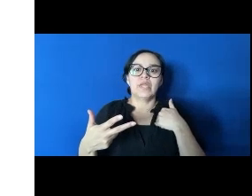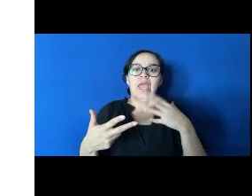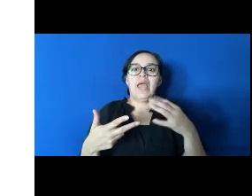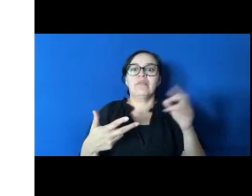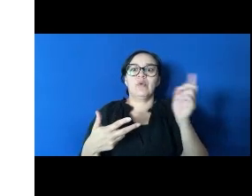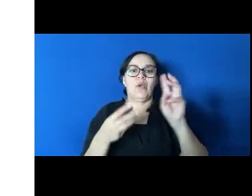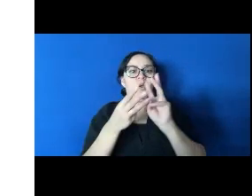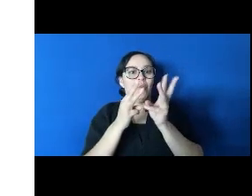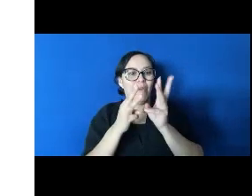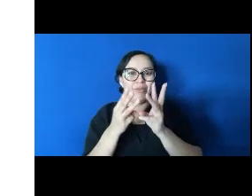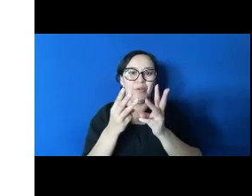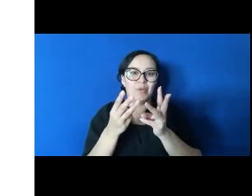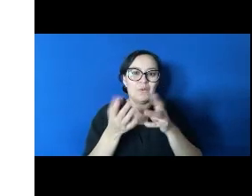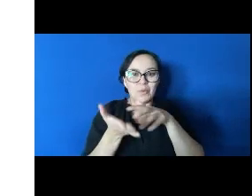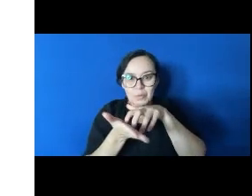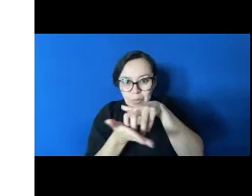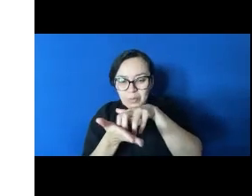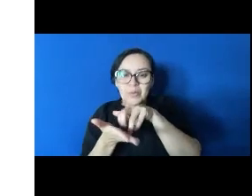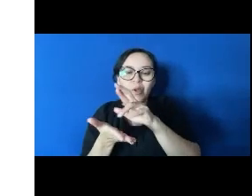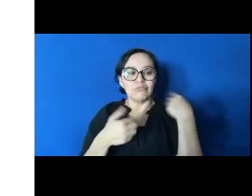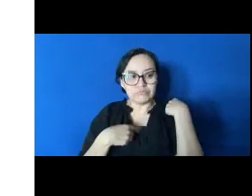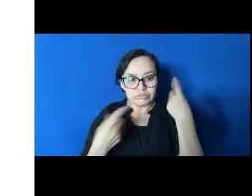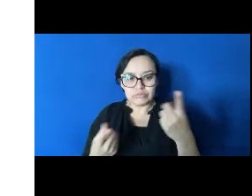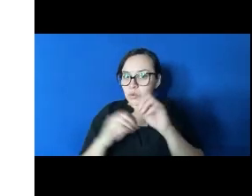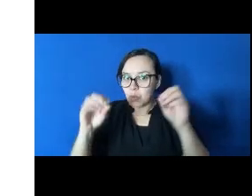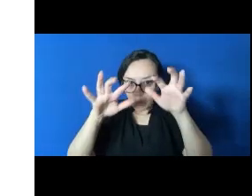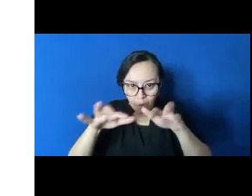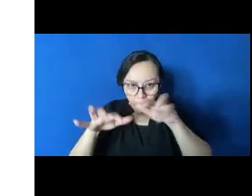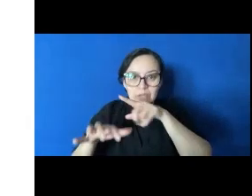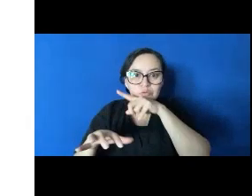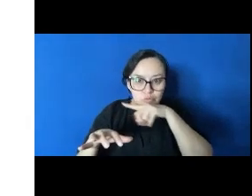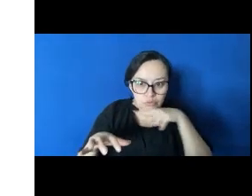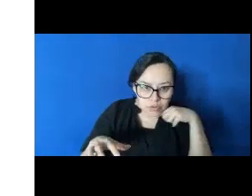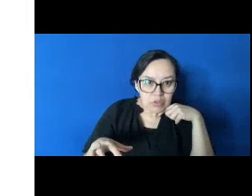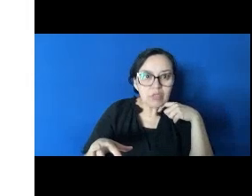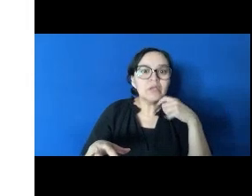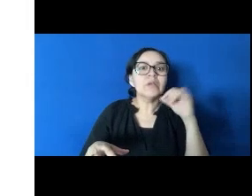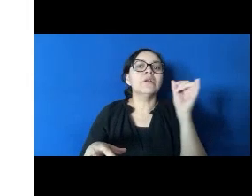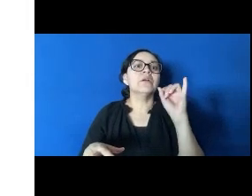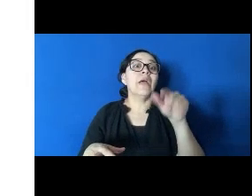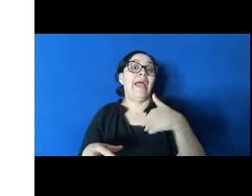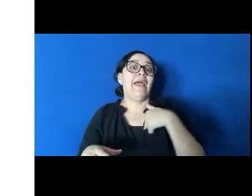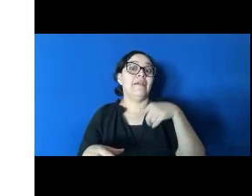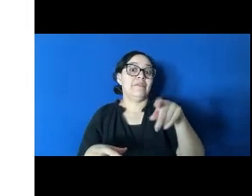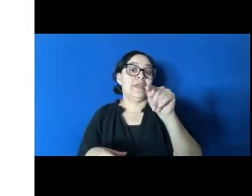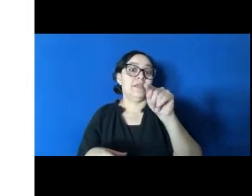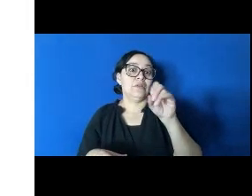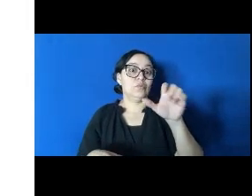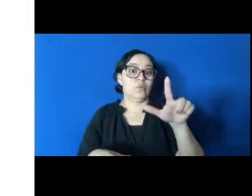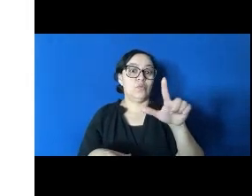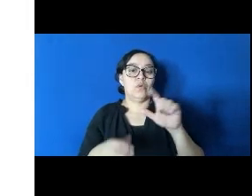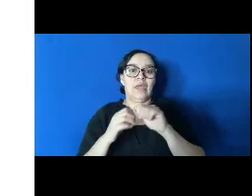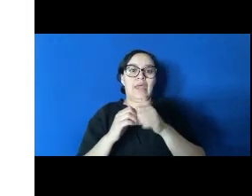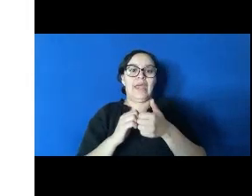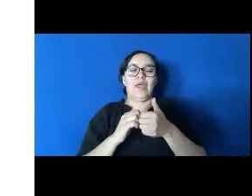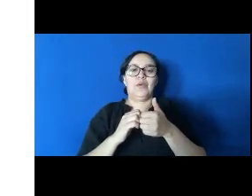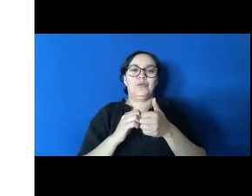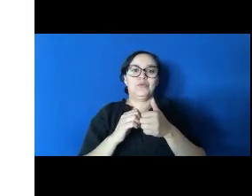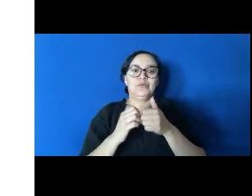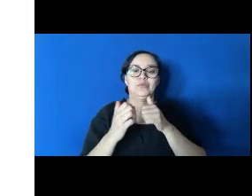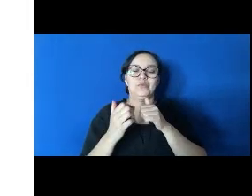deslizamientos de tierra, condiciones de sequía. and landslides, También droughts, tenemos and también so esta on. We also herramienta have cómo accesar el tools pronóstico